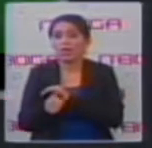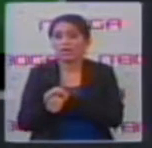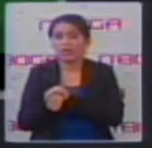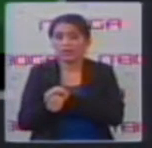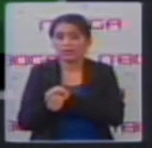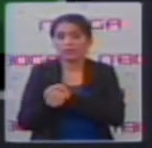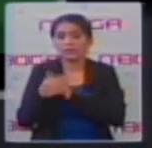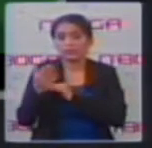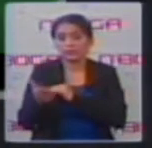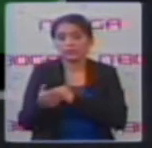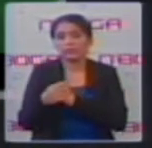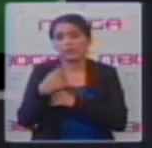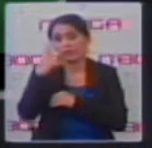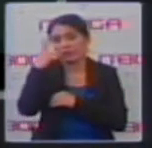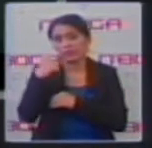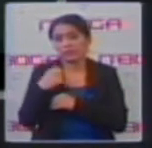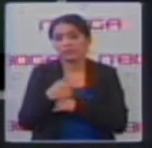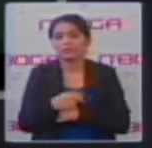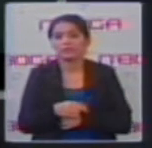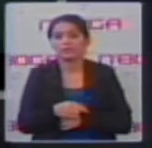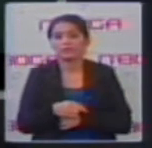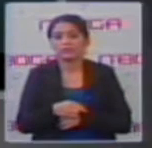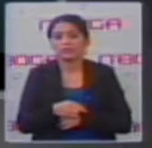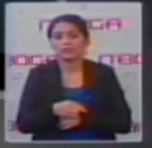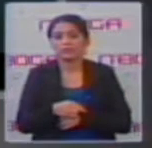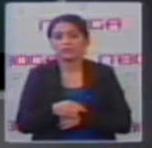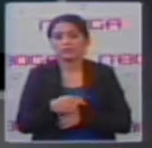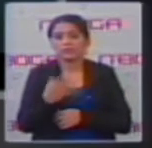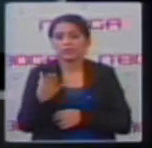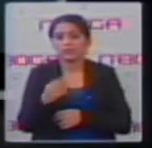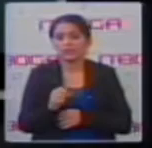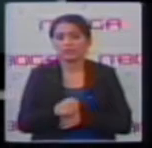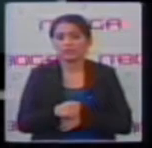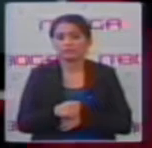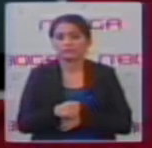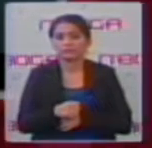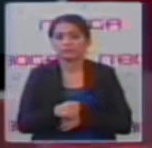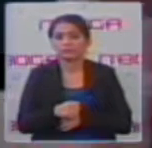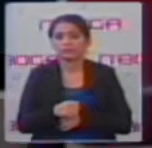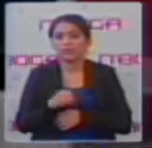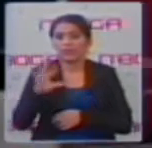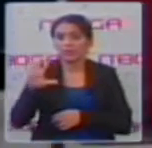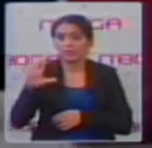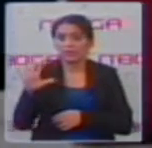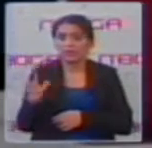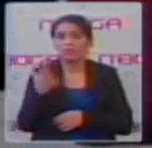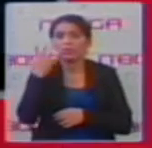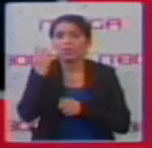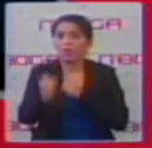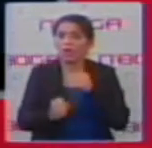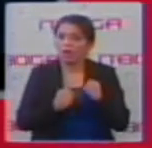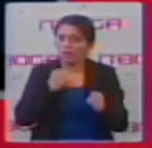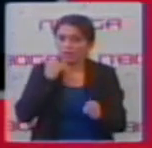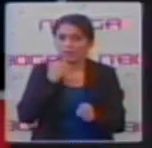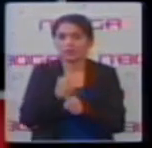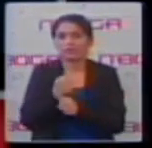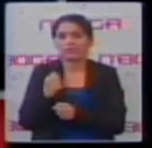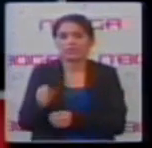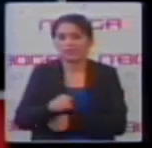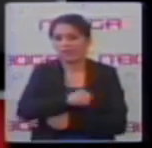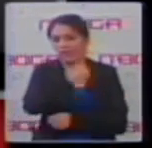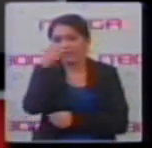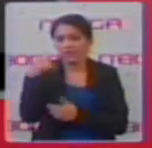un nombre, y este es el Hotel Finch Bay, que por 5º año consecutivo en Sudamérica ganó también en la categoría de